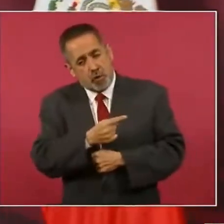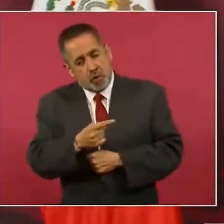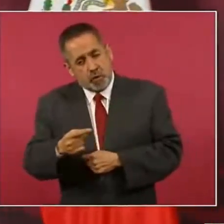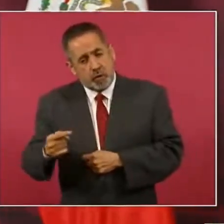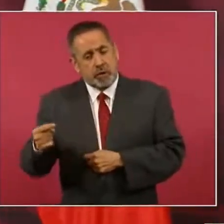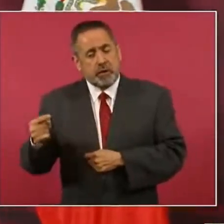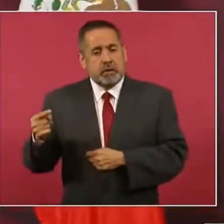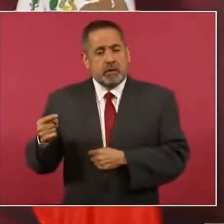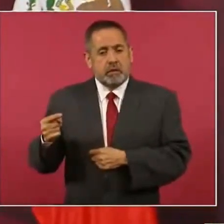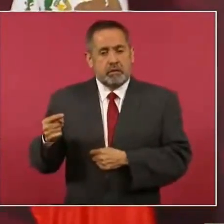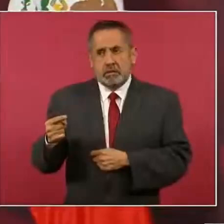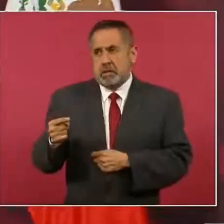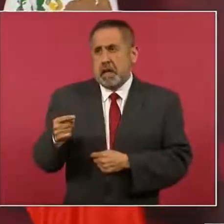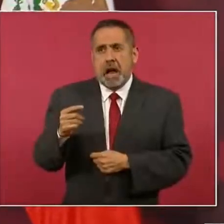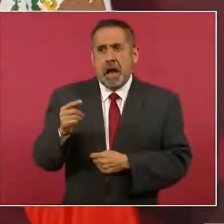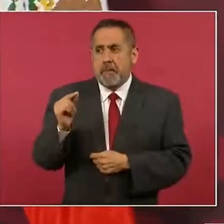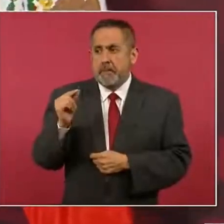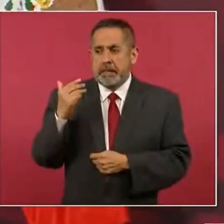hasta